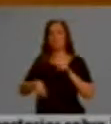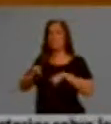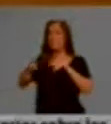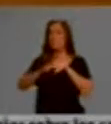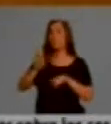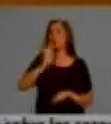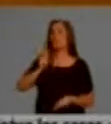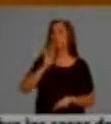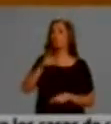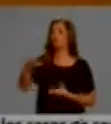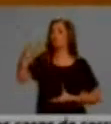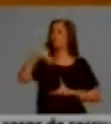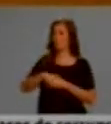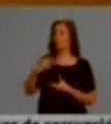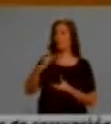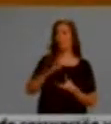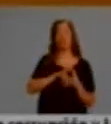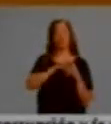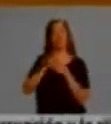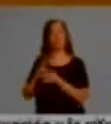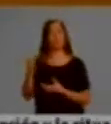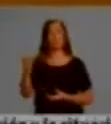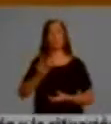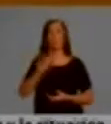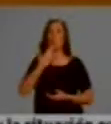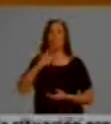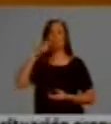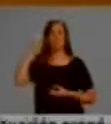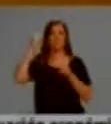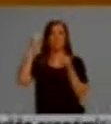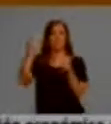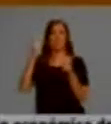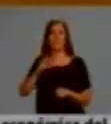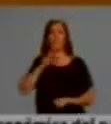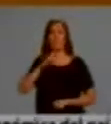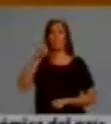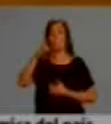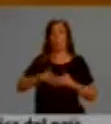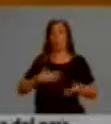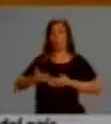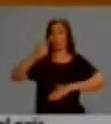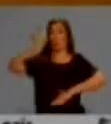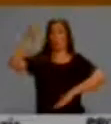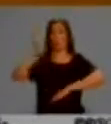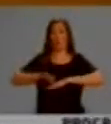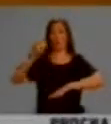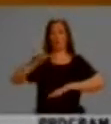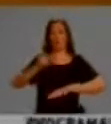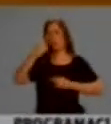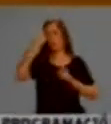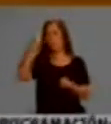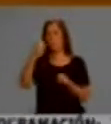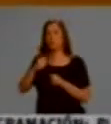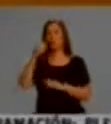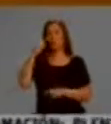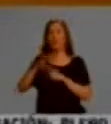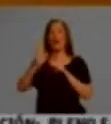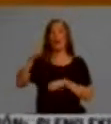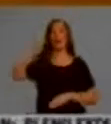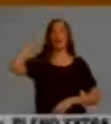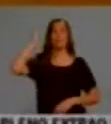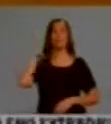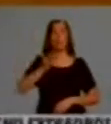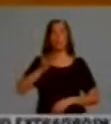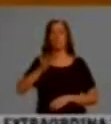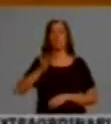este tipo de delitos, unido a una especialización por parte de quien deba enjuiciarlos, logrando así que la condena tenga